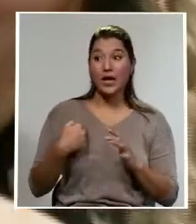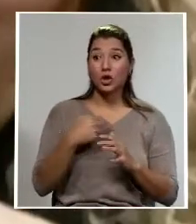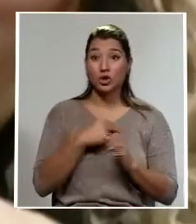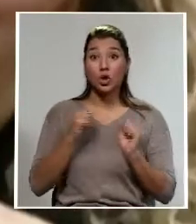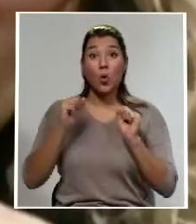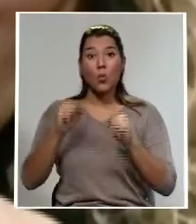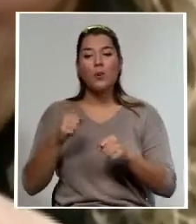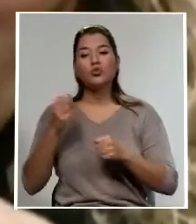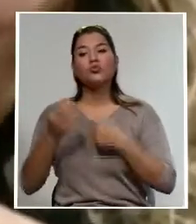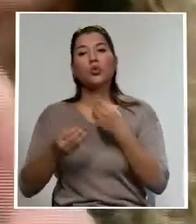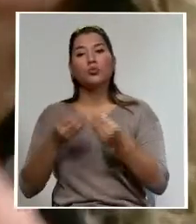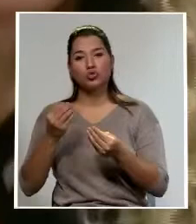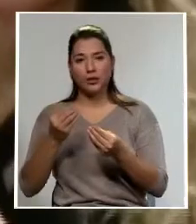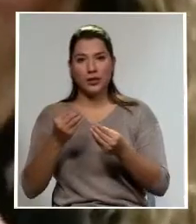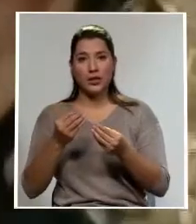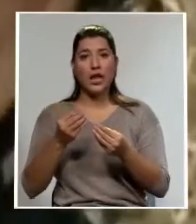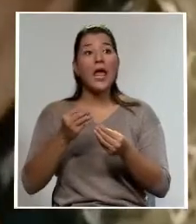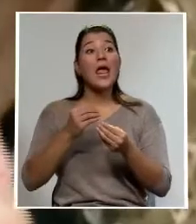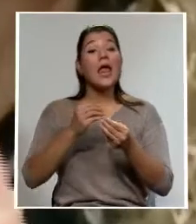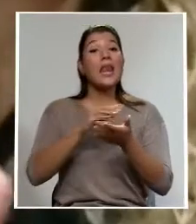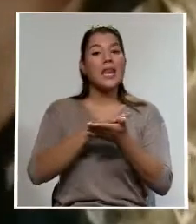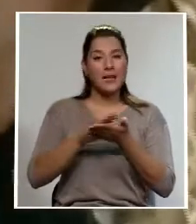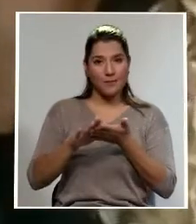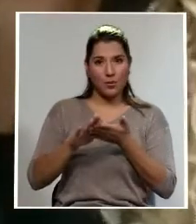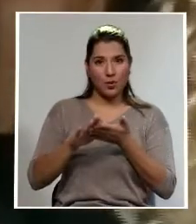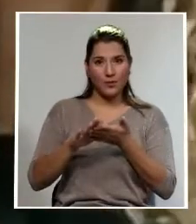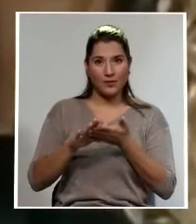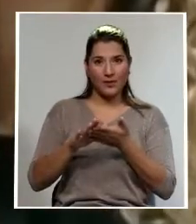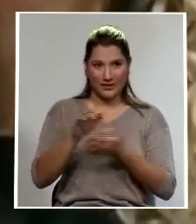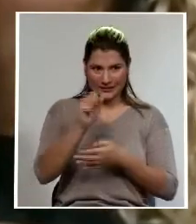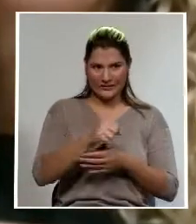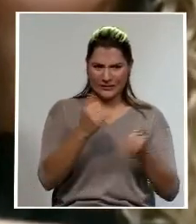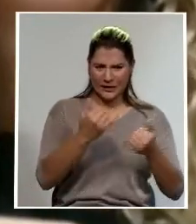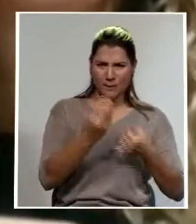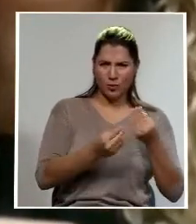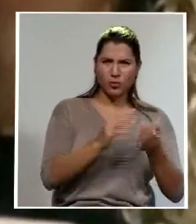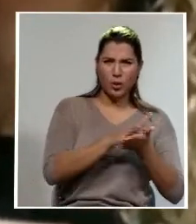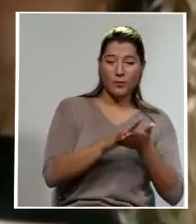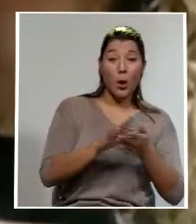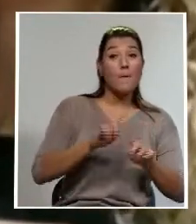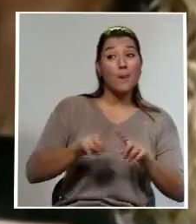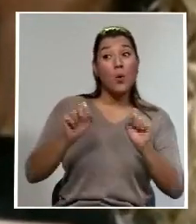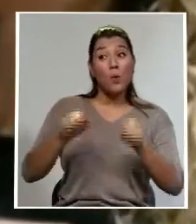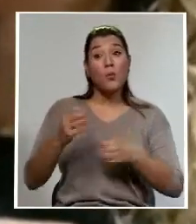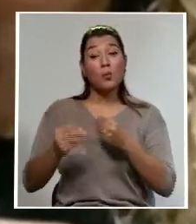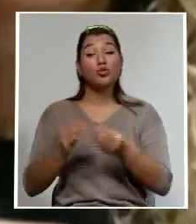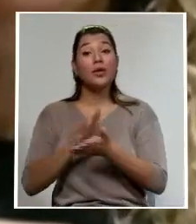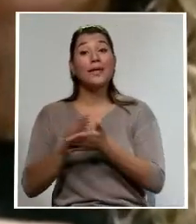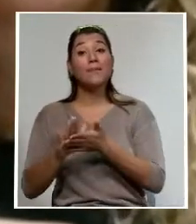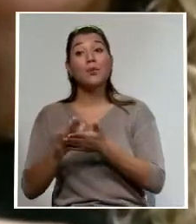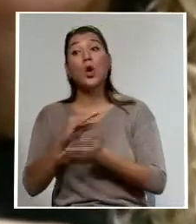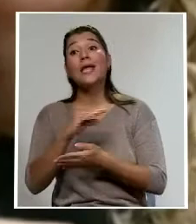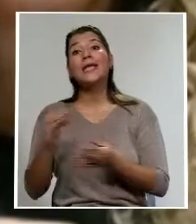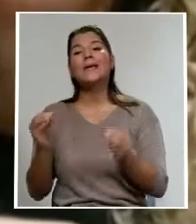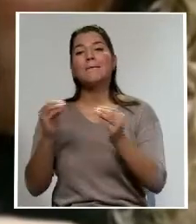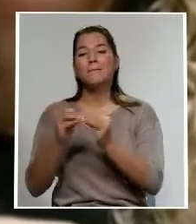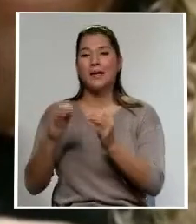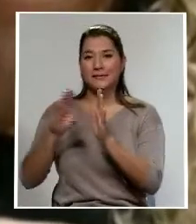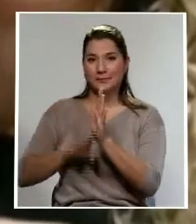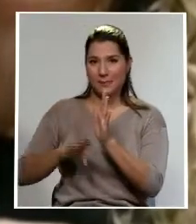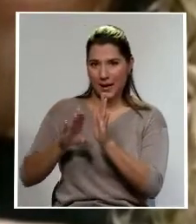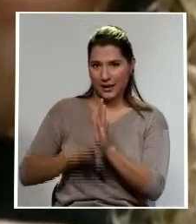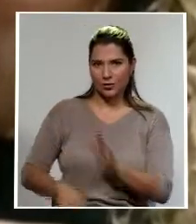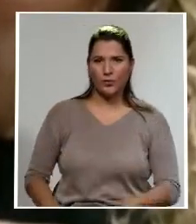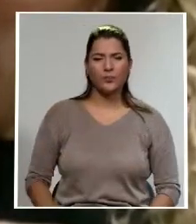limpio a menores costos. Eso Paola, es lo que busca ¿por qué se oponen las empresas distribuidoras de electricidad? Ahí hay un lobby en contra de